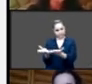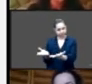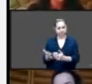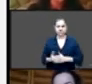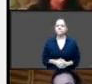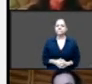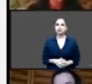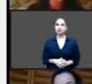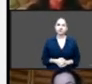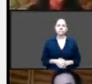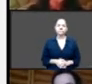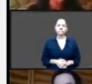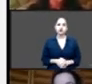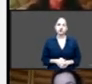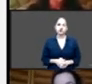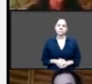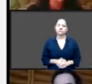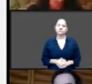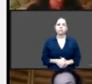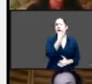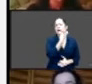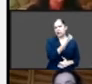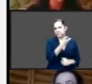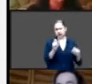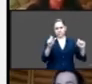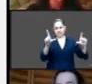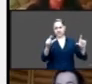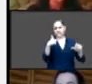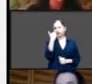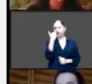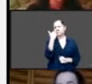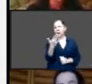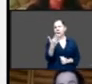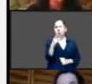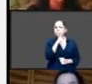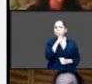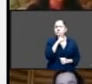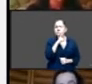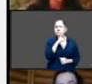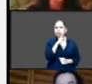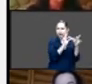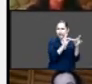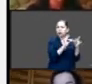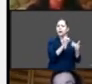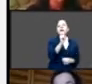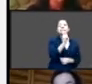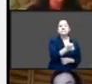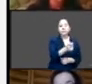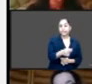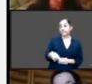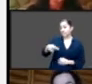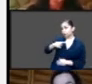Aquí lo único que quiero rápidamente resaltar es que lo que tenemos que abocarnos y trabajar con población